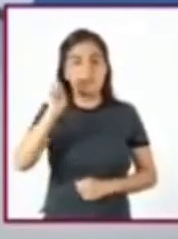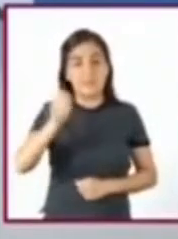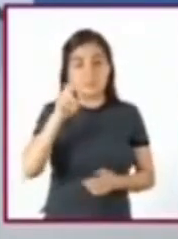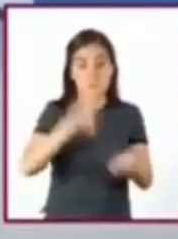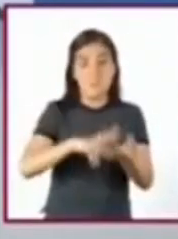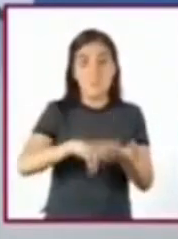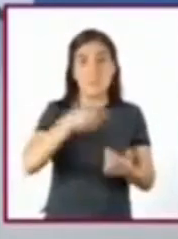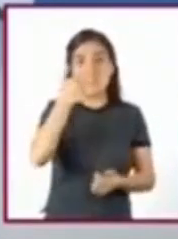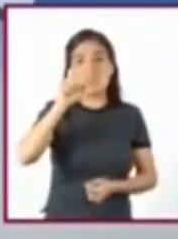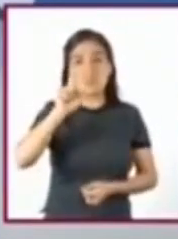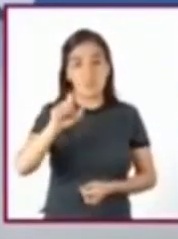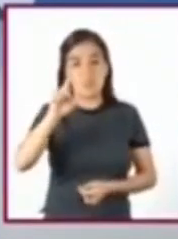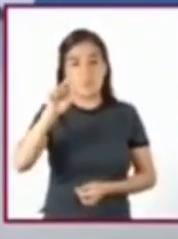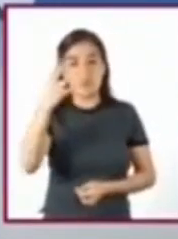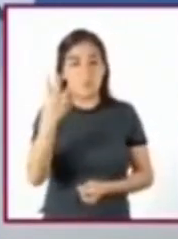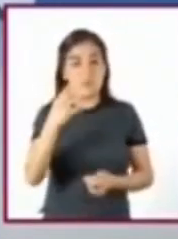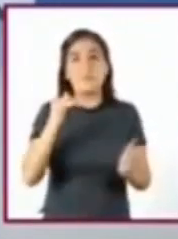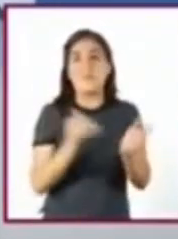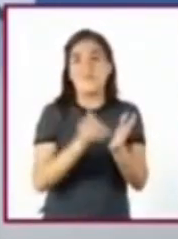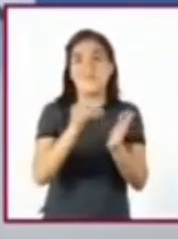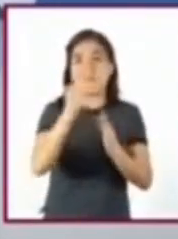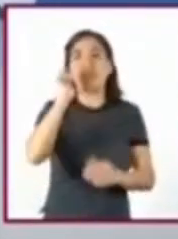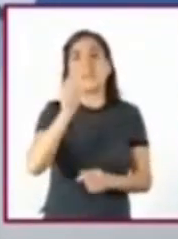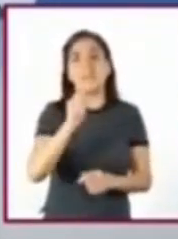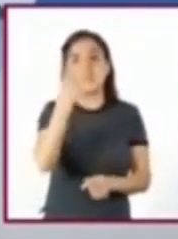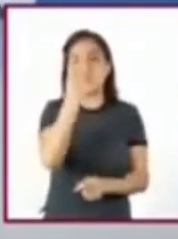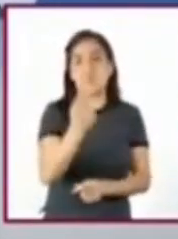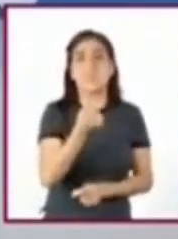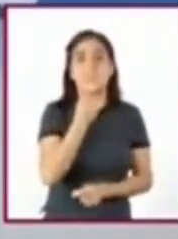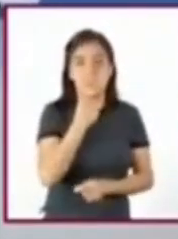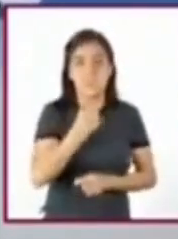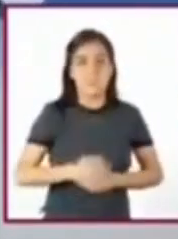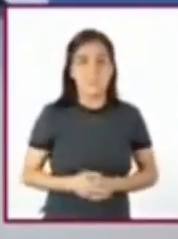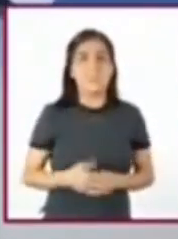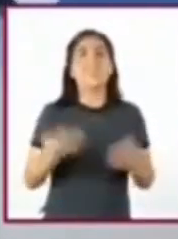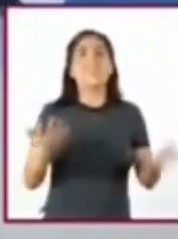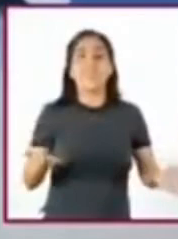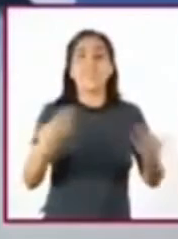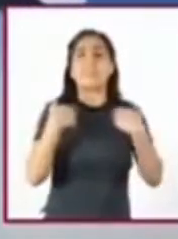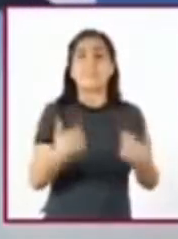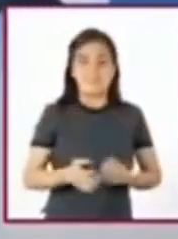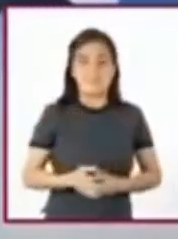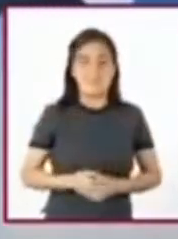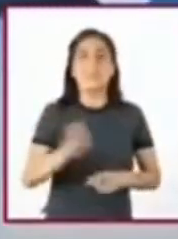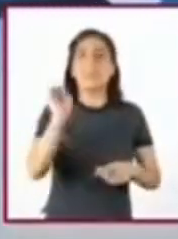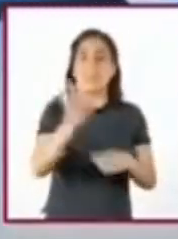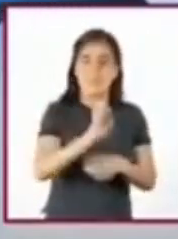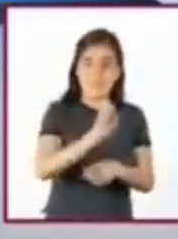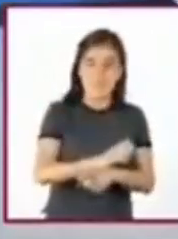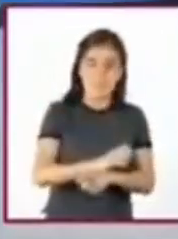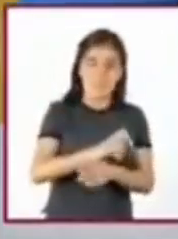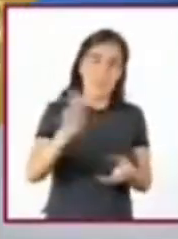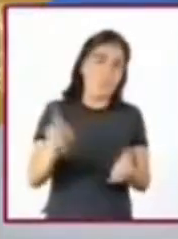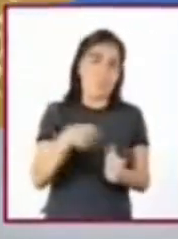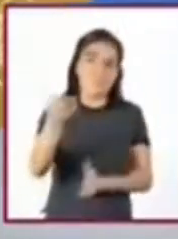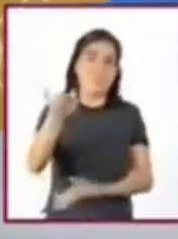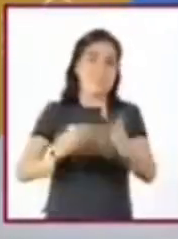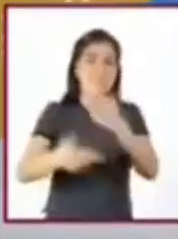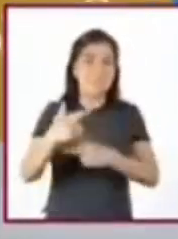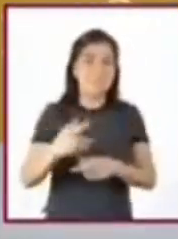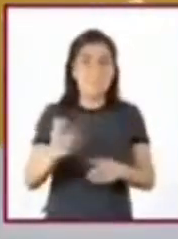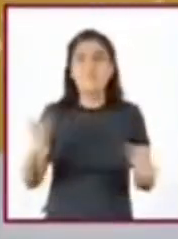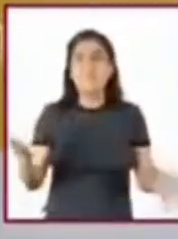6.24 trillones de electrones en un segundo. Muy bien, entonces regresando a la definición